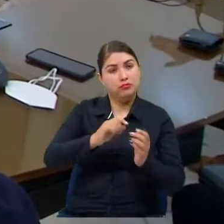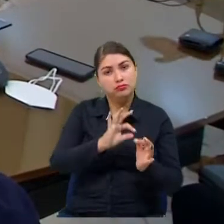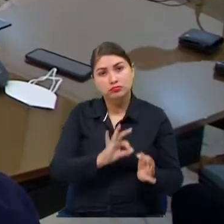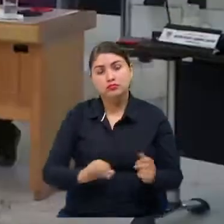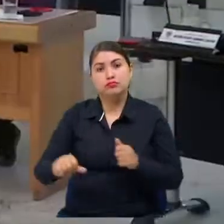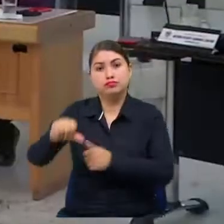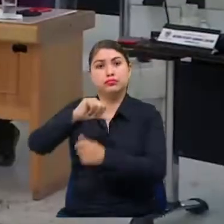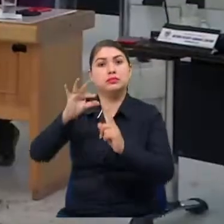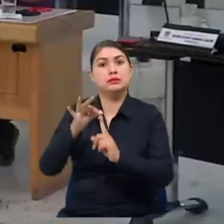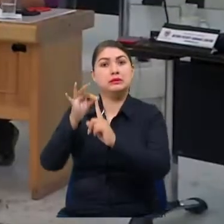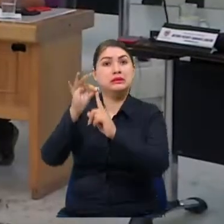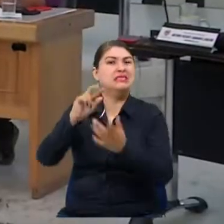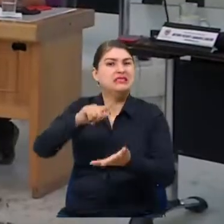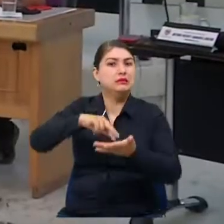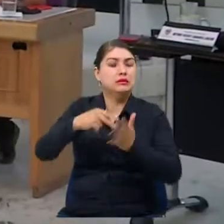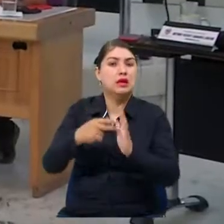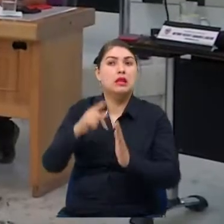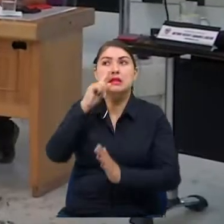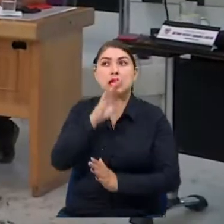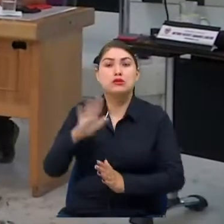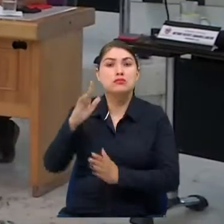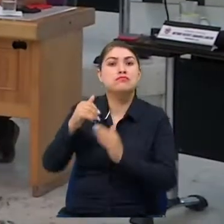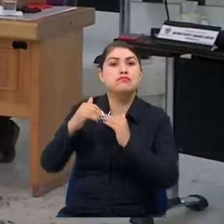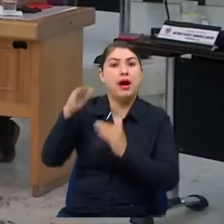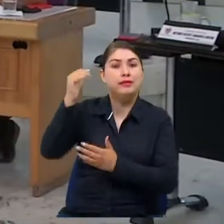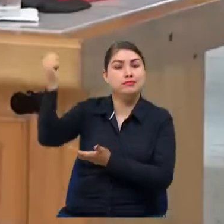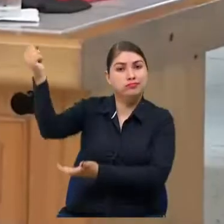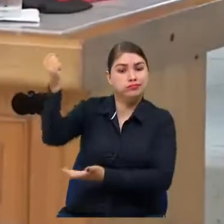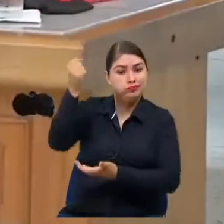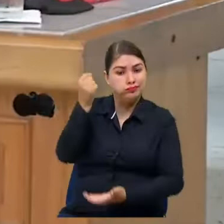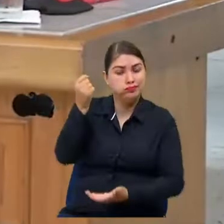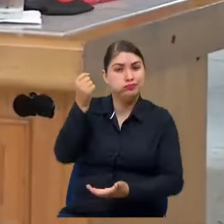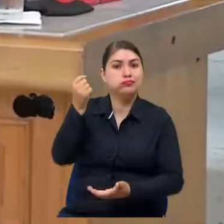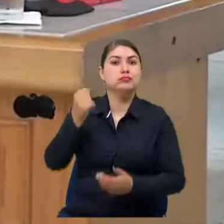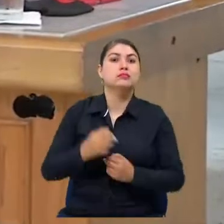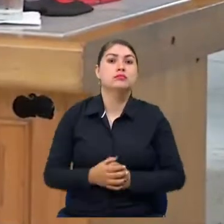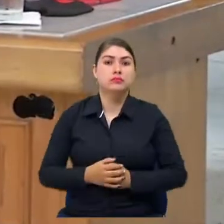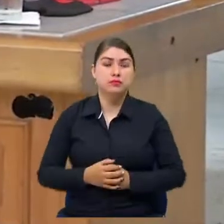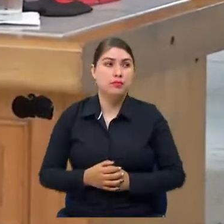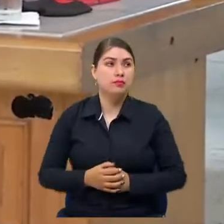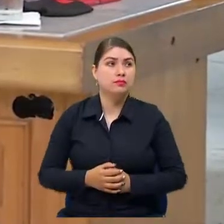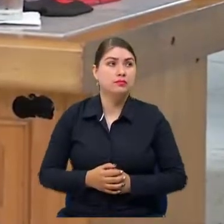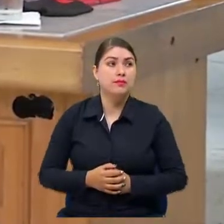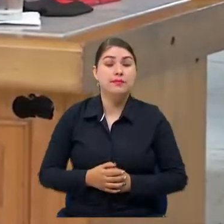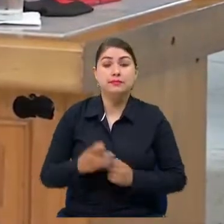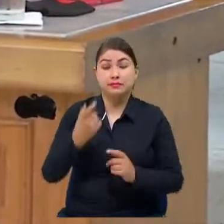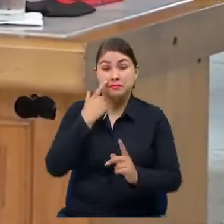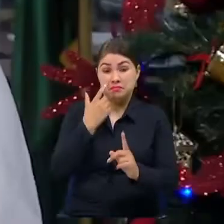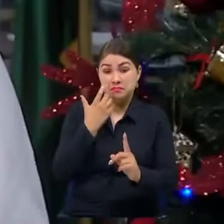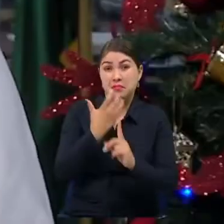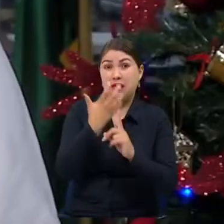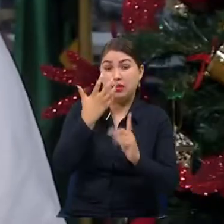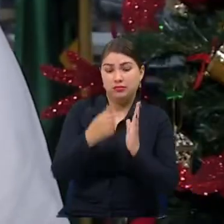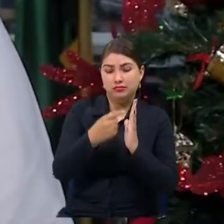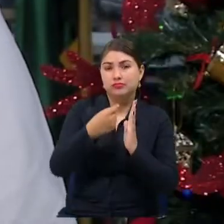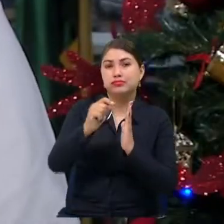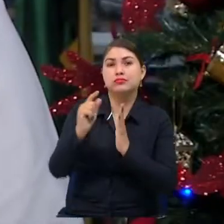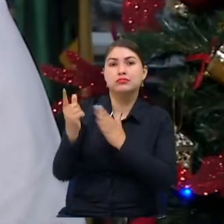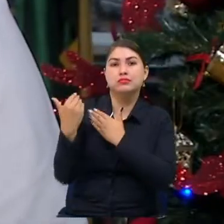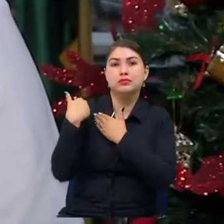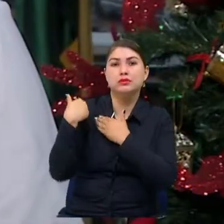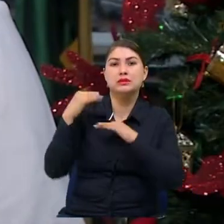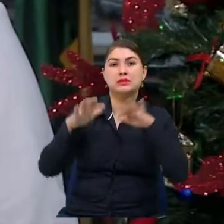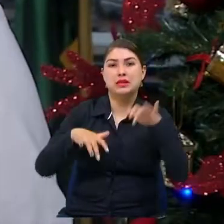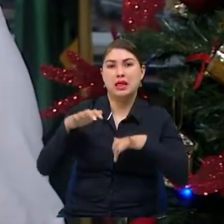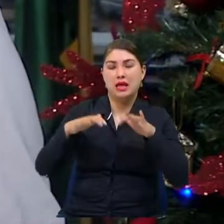significa más recursos nacionales y la capacidad de endeudamiento. Pues ese es un impacto que lo califica es la Secretaría de